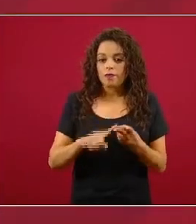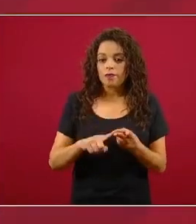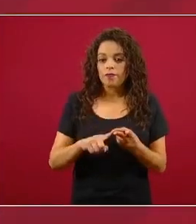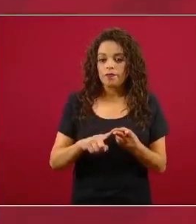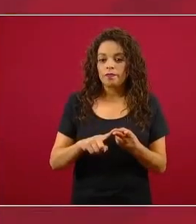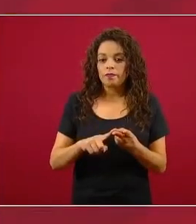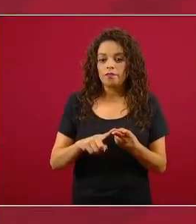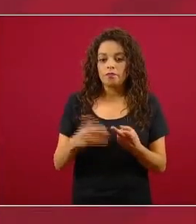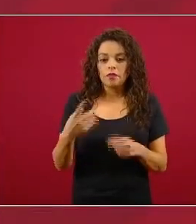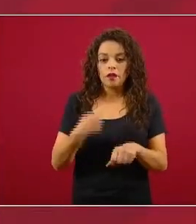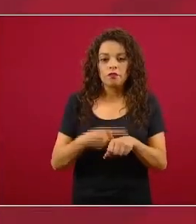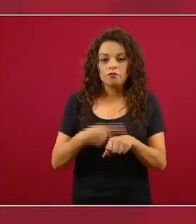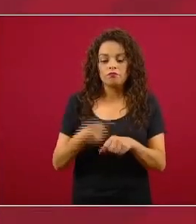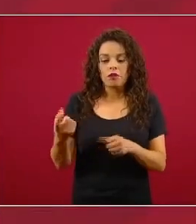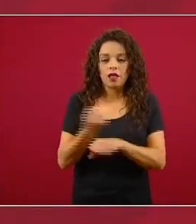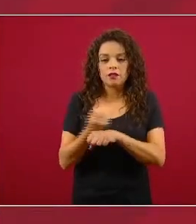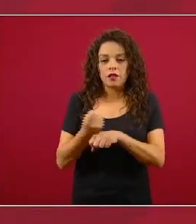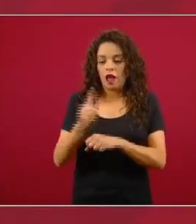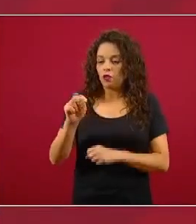trombosis, por otras cosas.